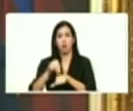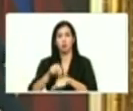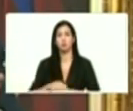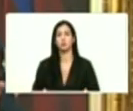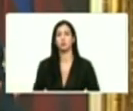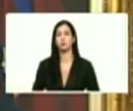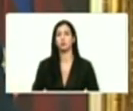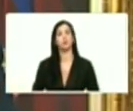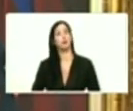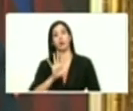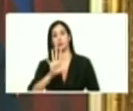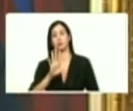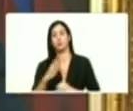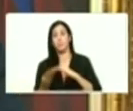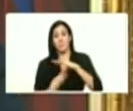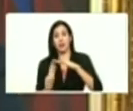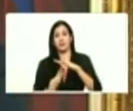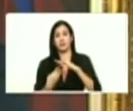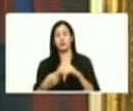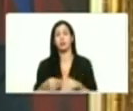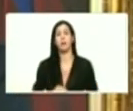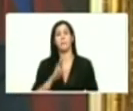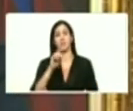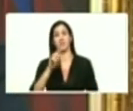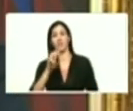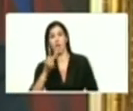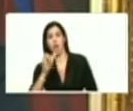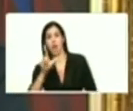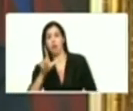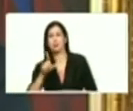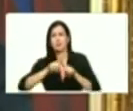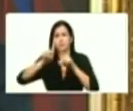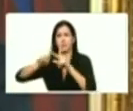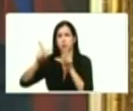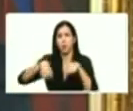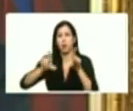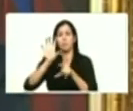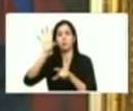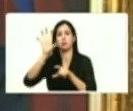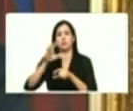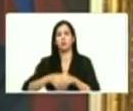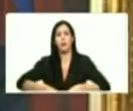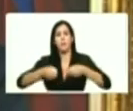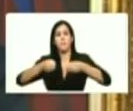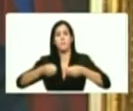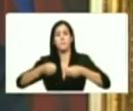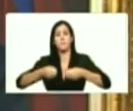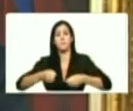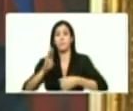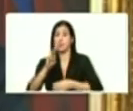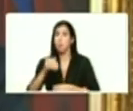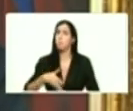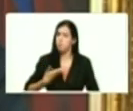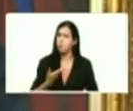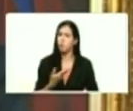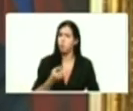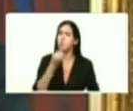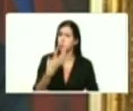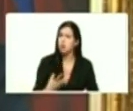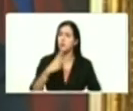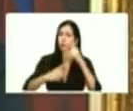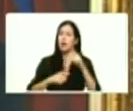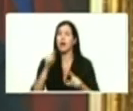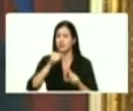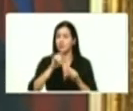y así está la base de Pedeval cuando uno ve Pedeval en las distintas partes del país Pedeval tiene una capacidad productiva buena y es el concepto